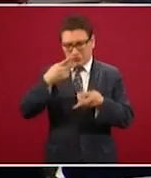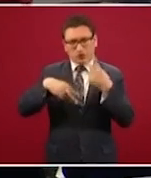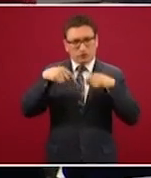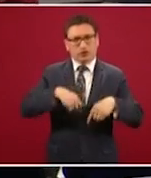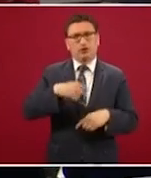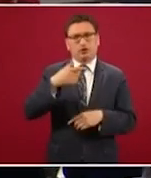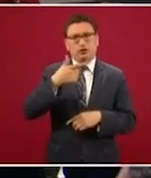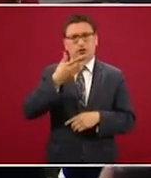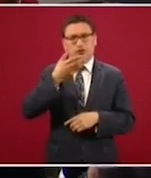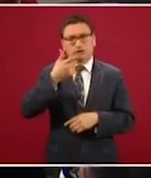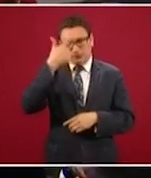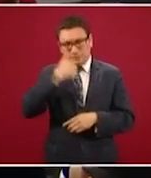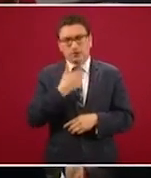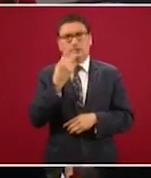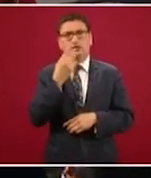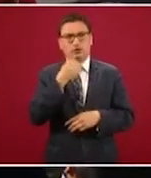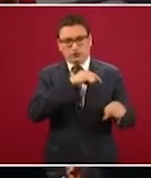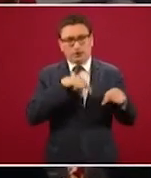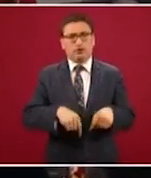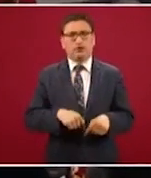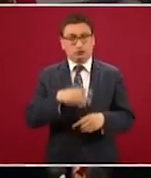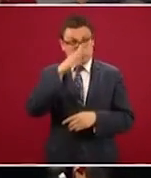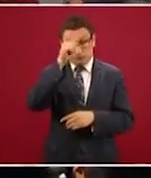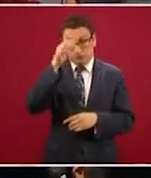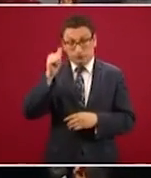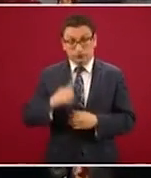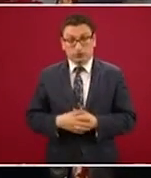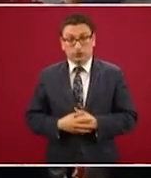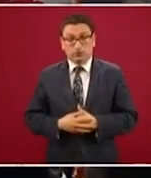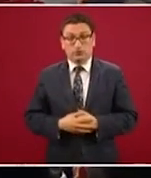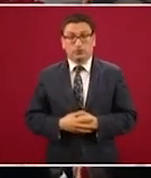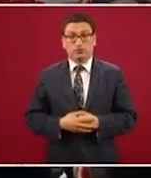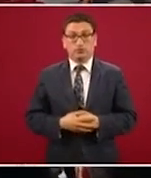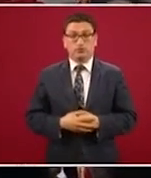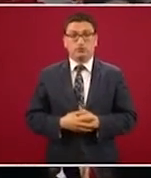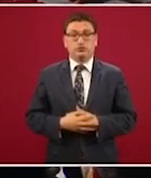las 9:00 de la noche, aquí, ¿de acuerdo?